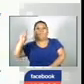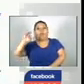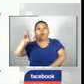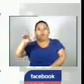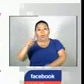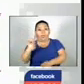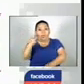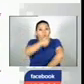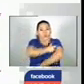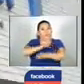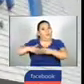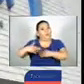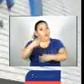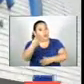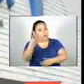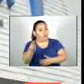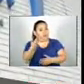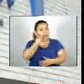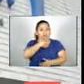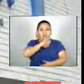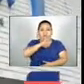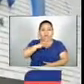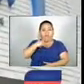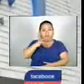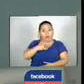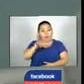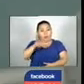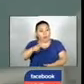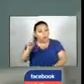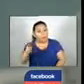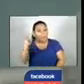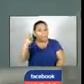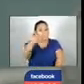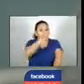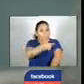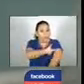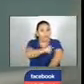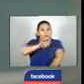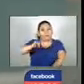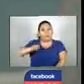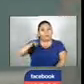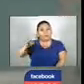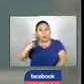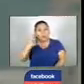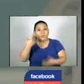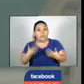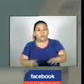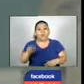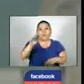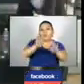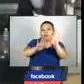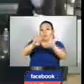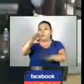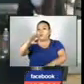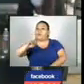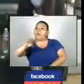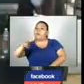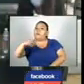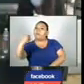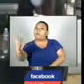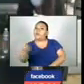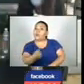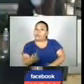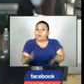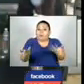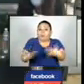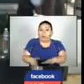posteriores a la vacunación. La alerta sobre la vacuna de una sola dosis llega cuando 940 millones de personas, 12% de la población del